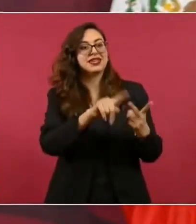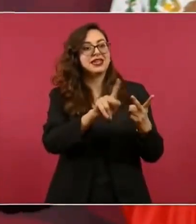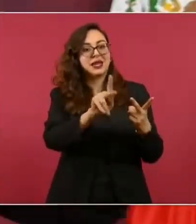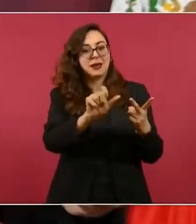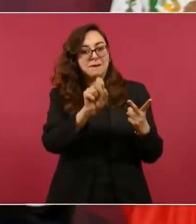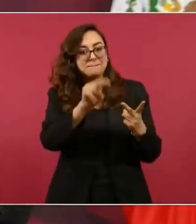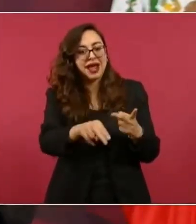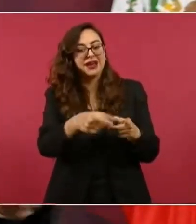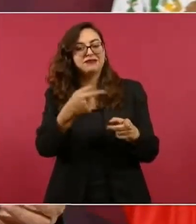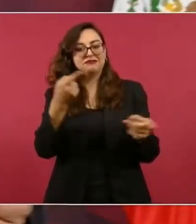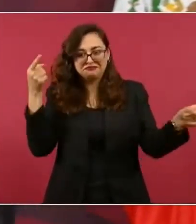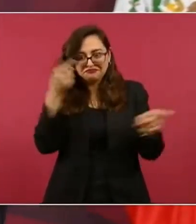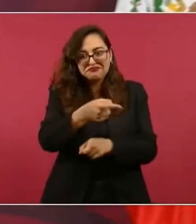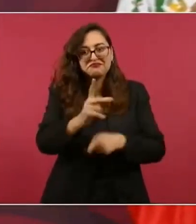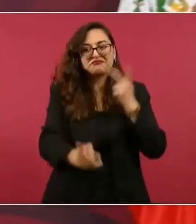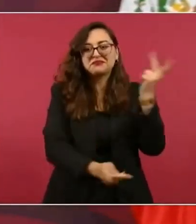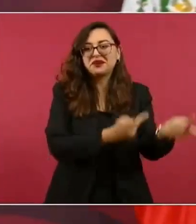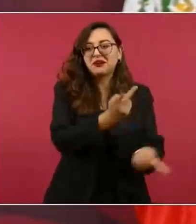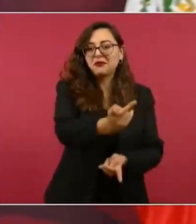de hecho,